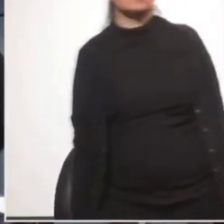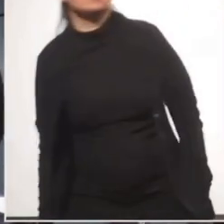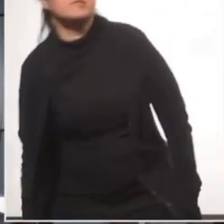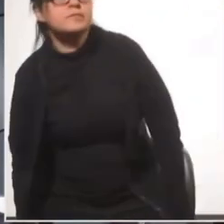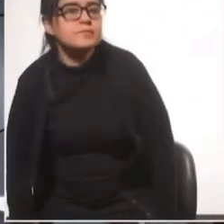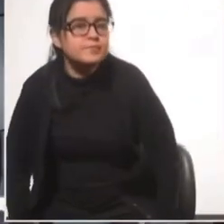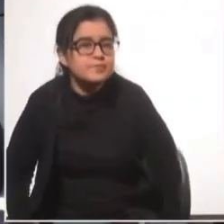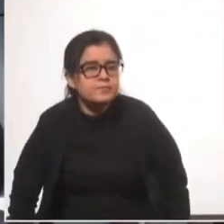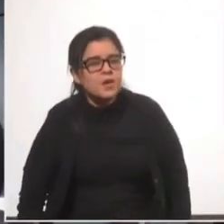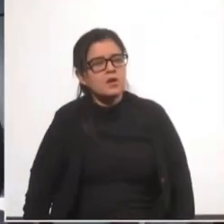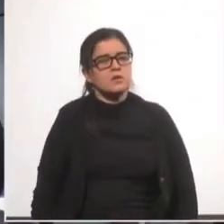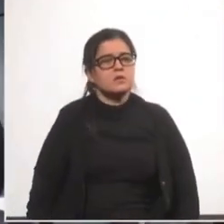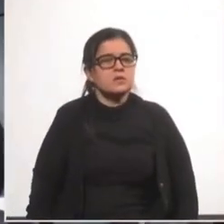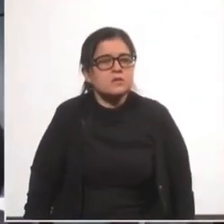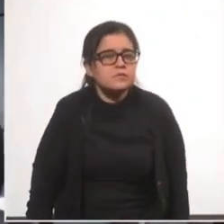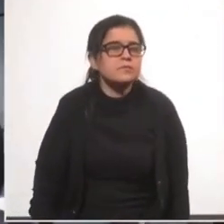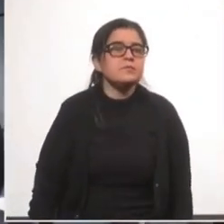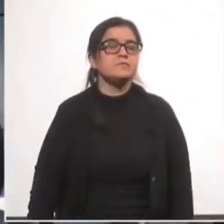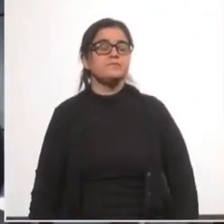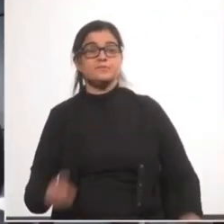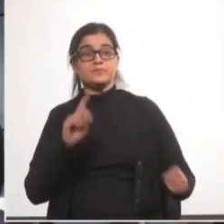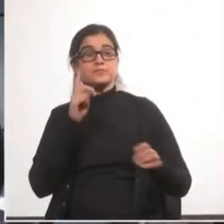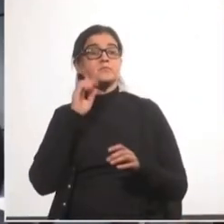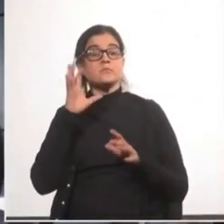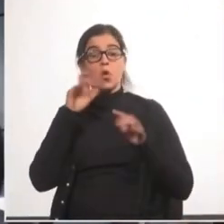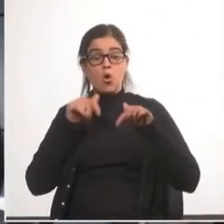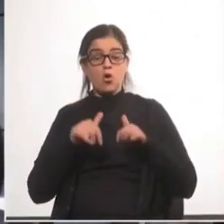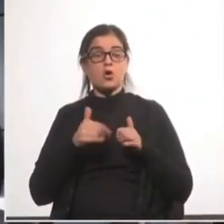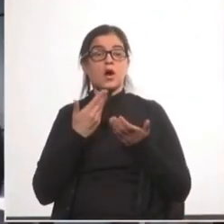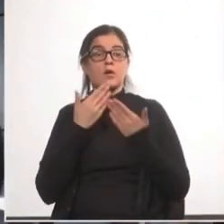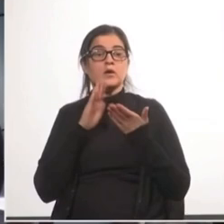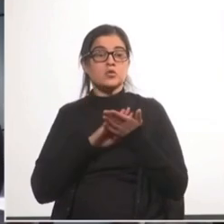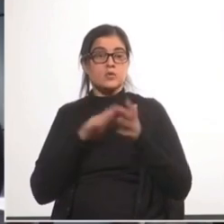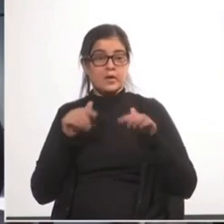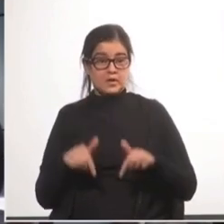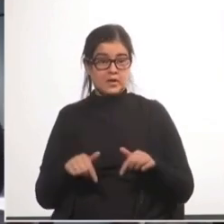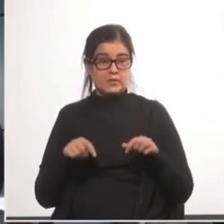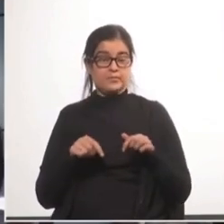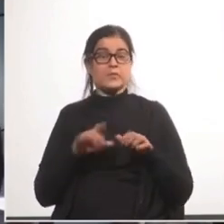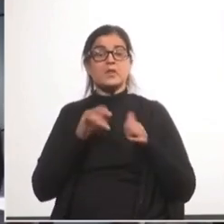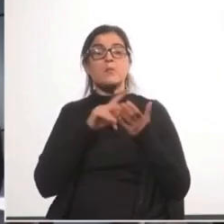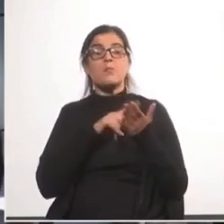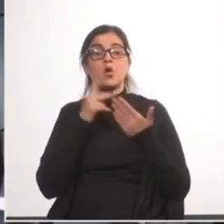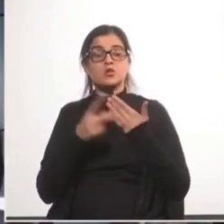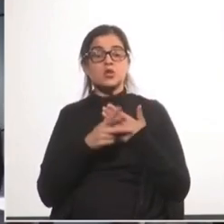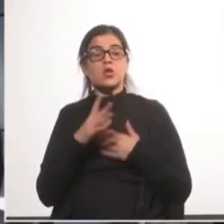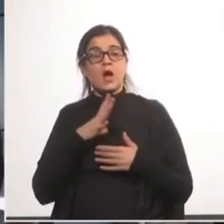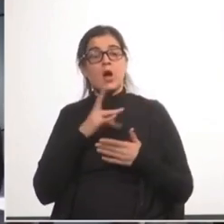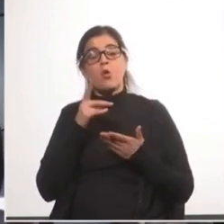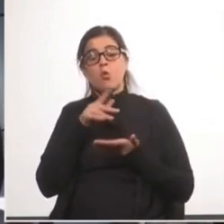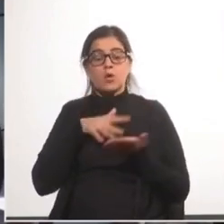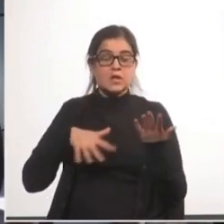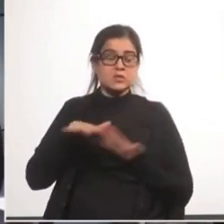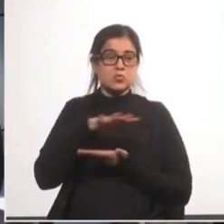del proyecto, no lo he escuchado hoy mencionar aquí, pero este proyecto tiene un